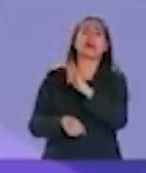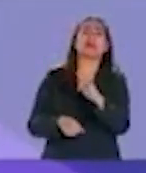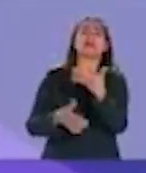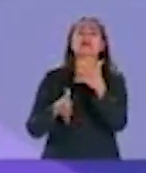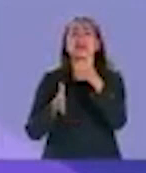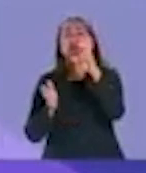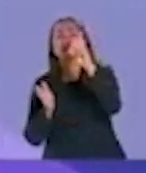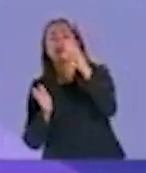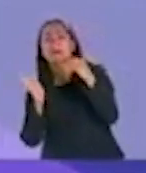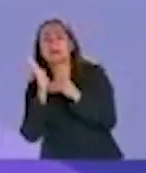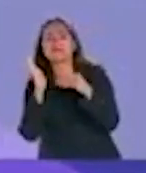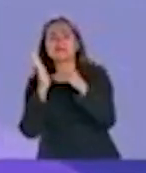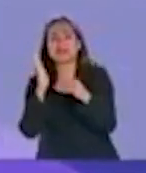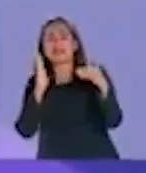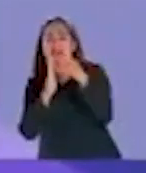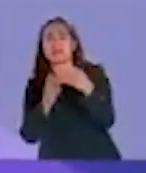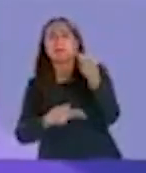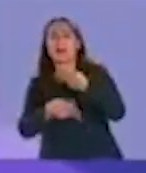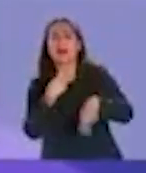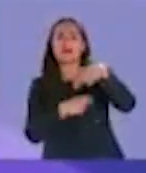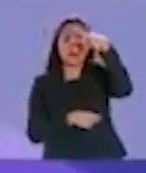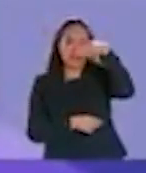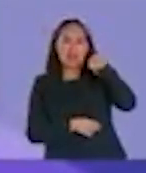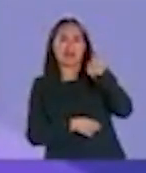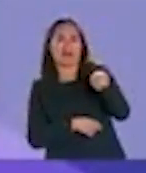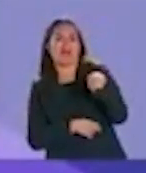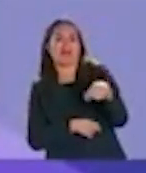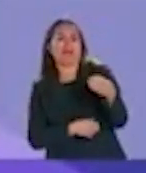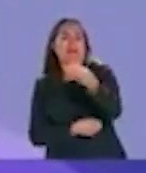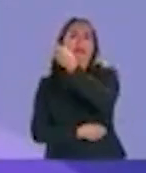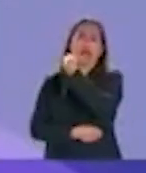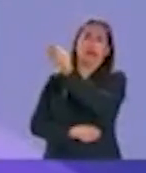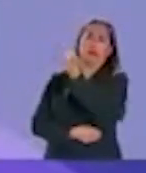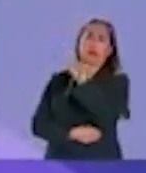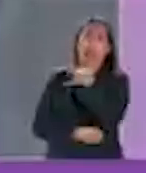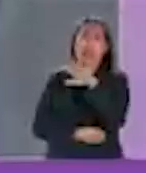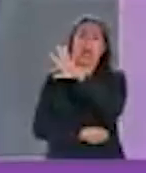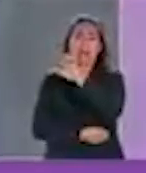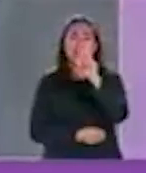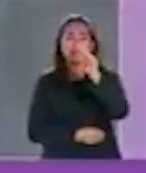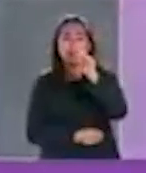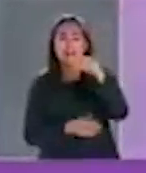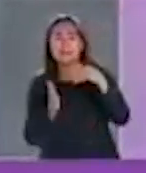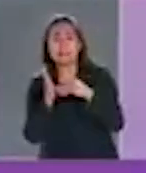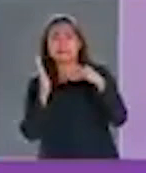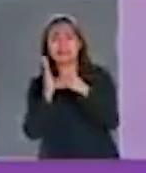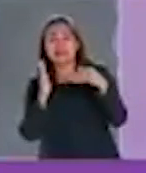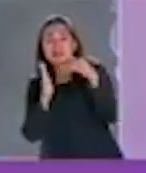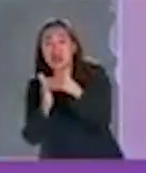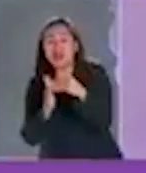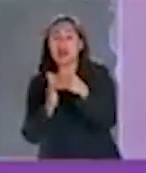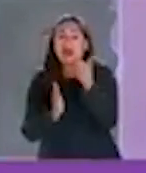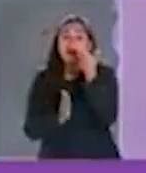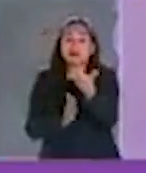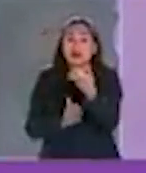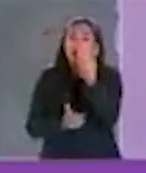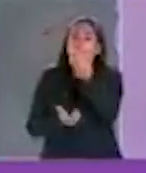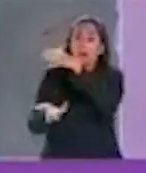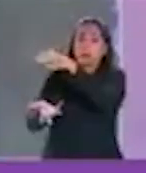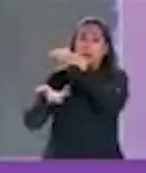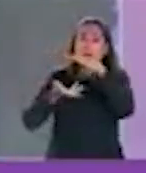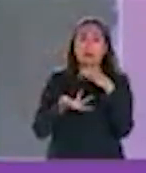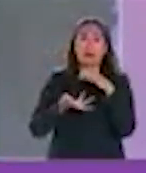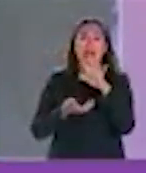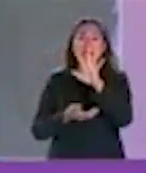con origen mexicano que envían 580 mil millones de pesos lo que yo pretendo es dedicarle el 5% de esos